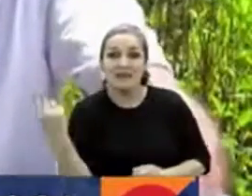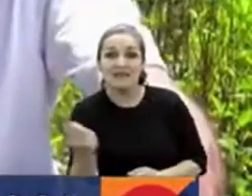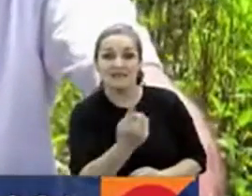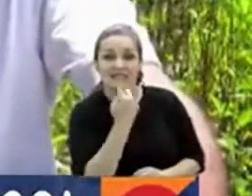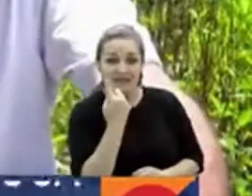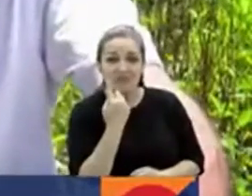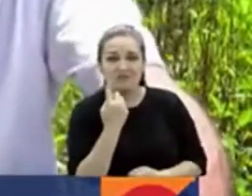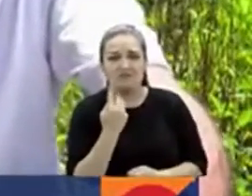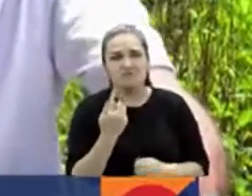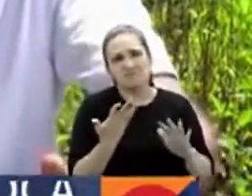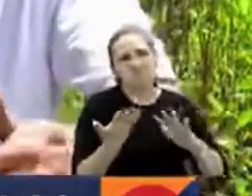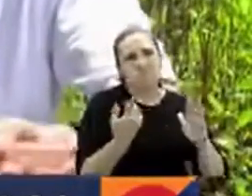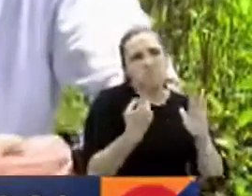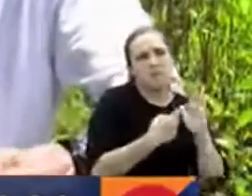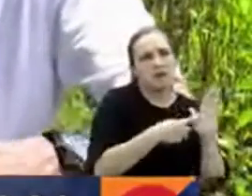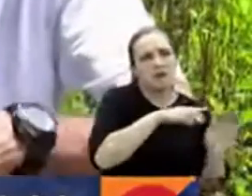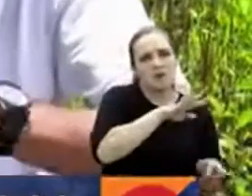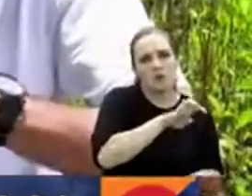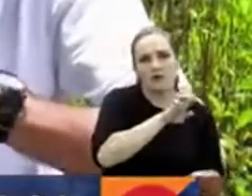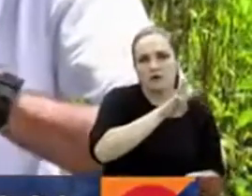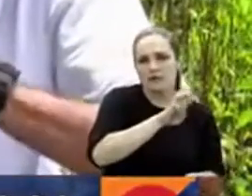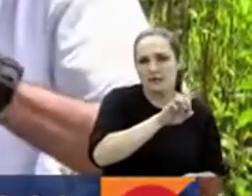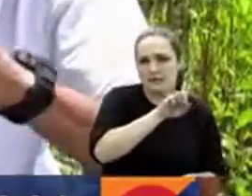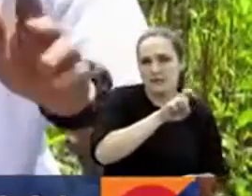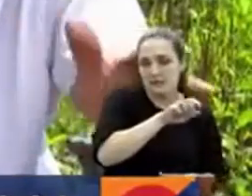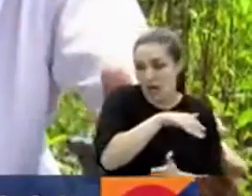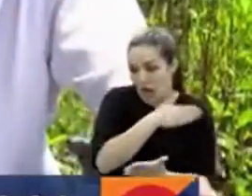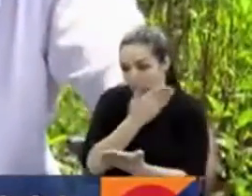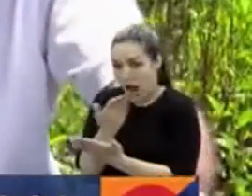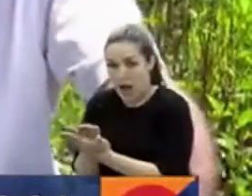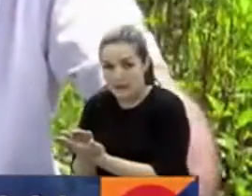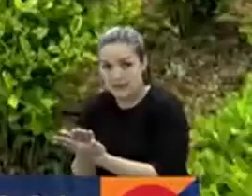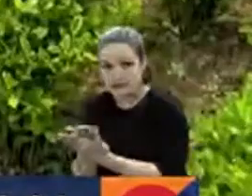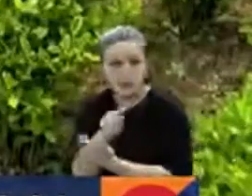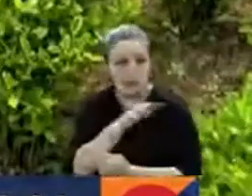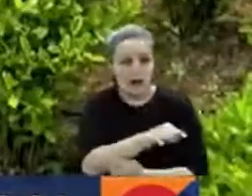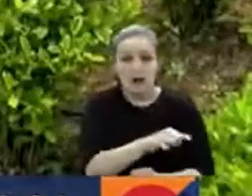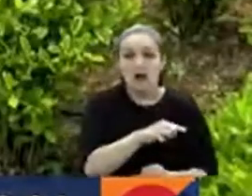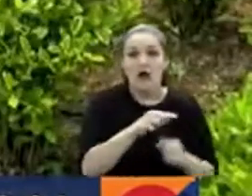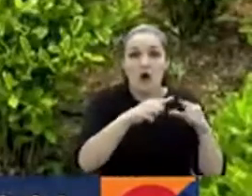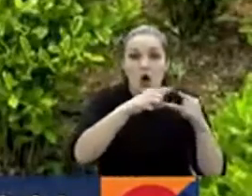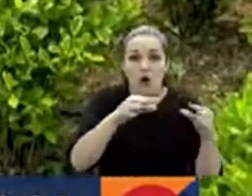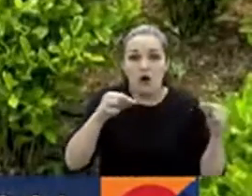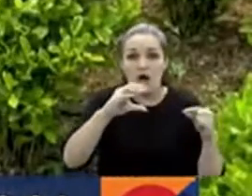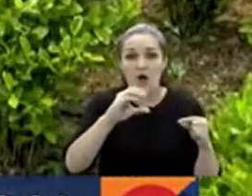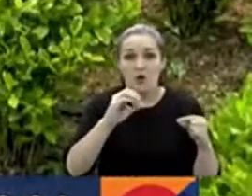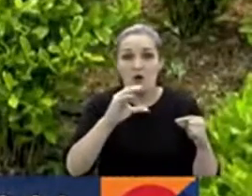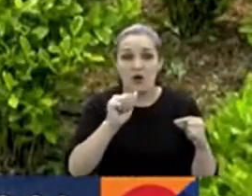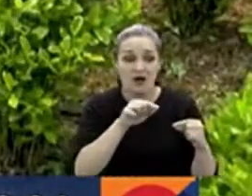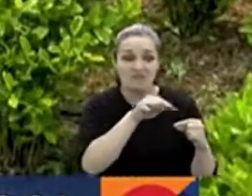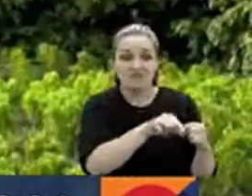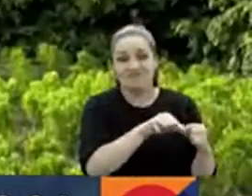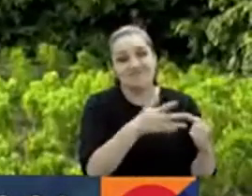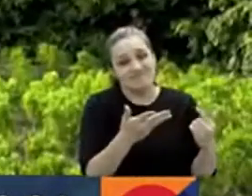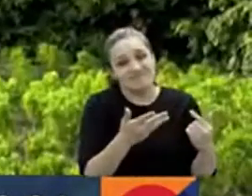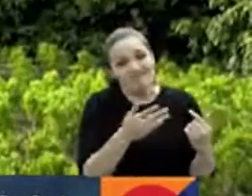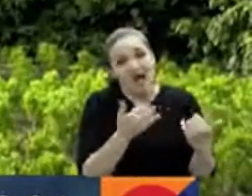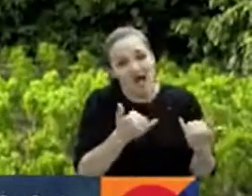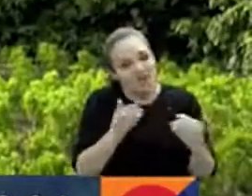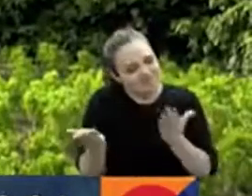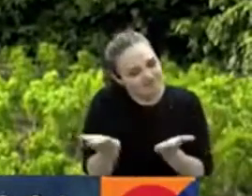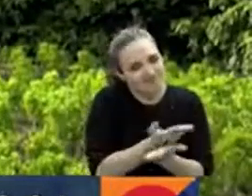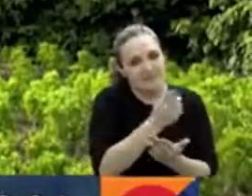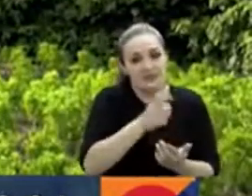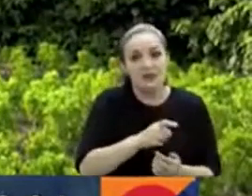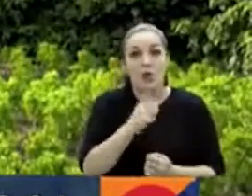86 para acá, se convirtió en el gobierno que nunca ha venido por acá. Esta mata no solo crece en el Catatumbo. En